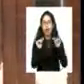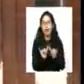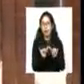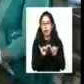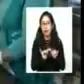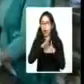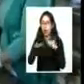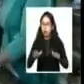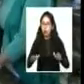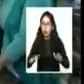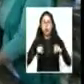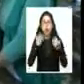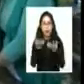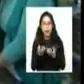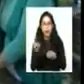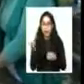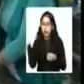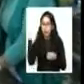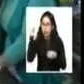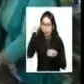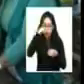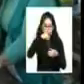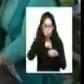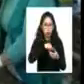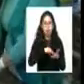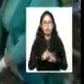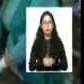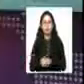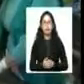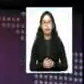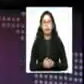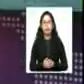COVID, donde permanecerán los niños y adolescentes que quieran unirse a las terapias de rehabilitación.